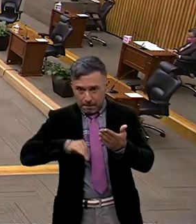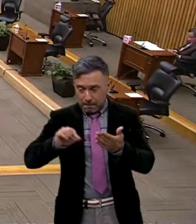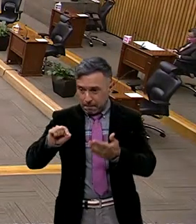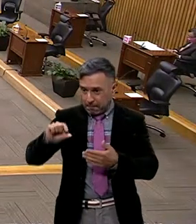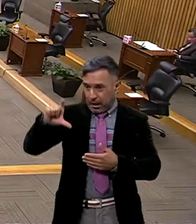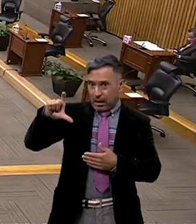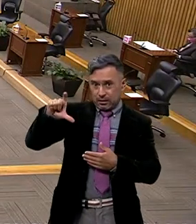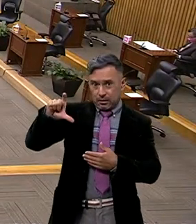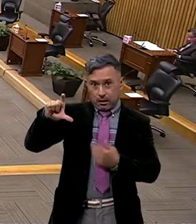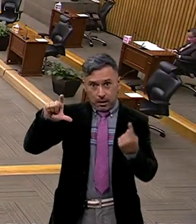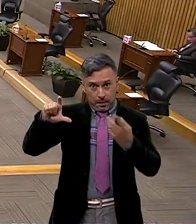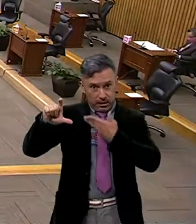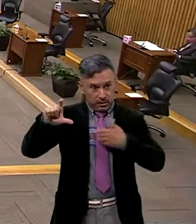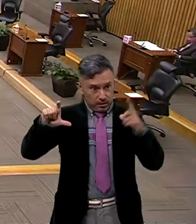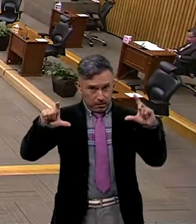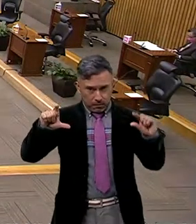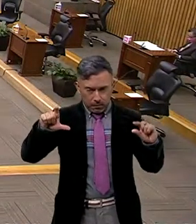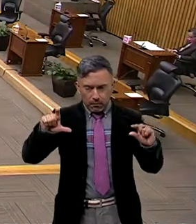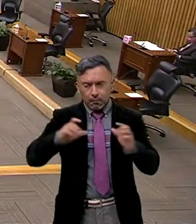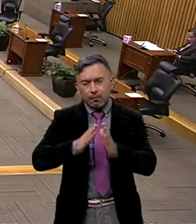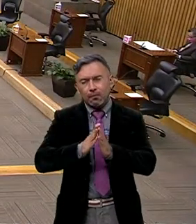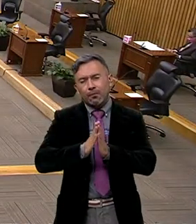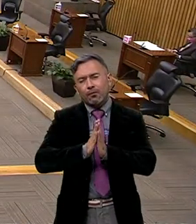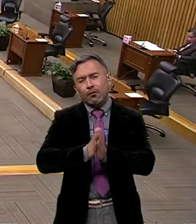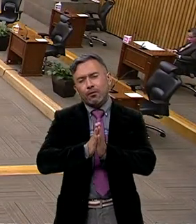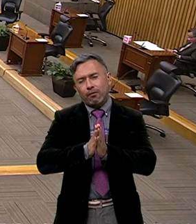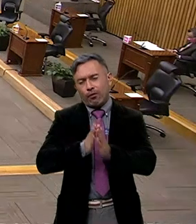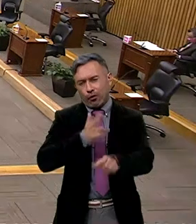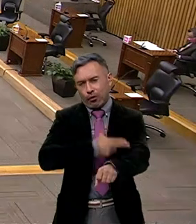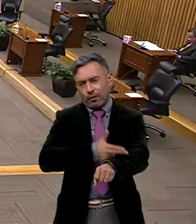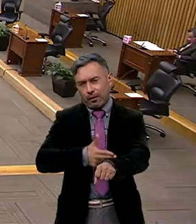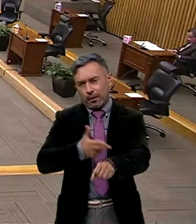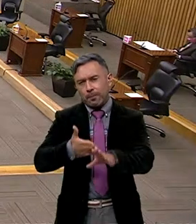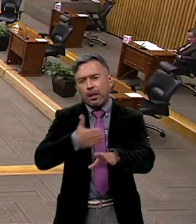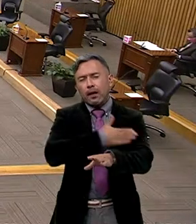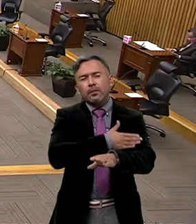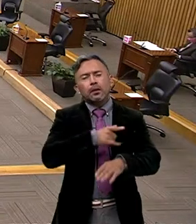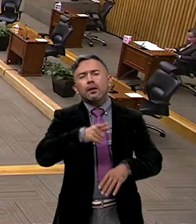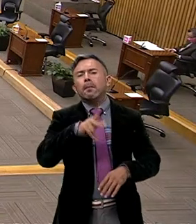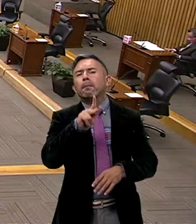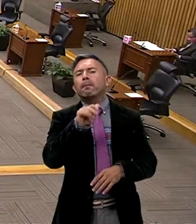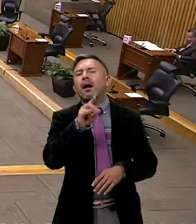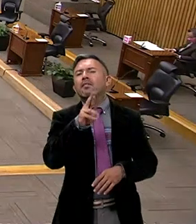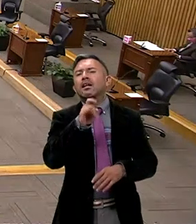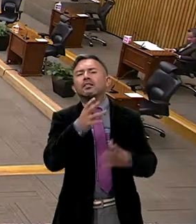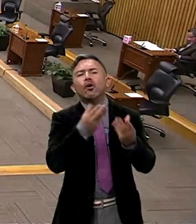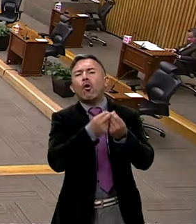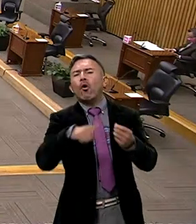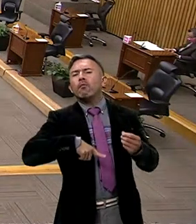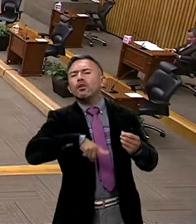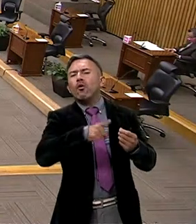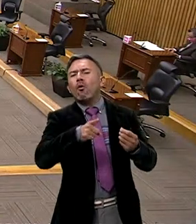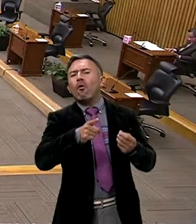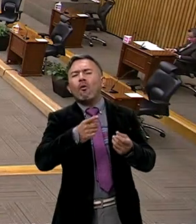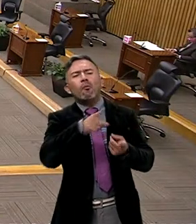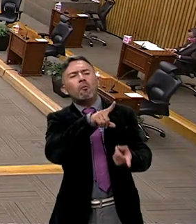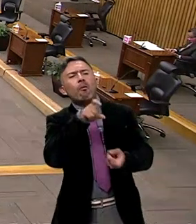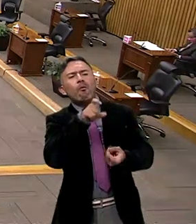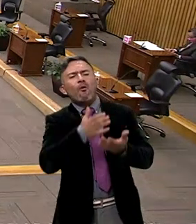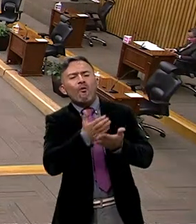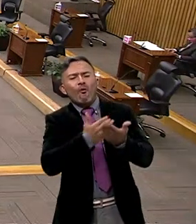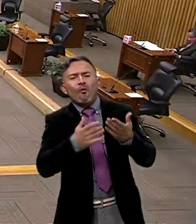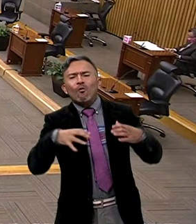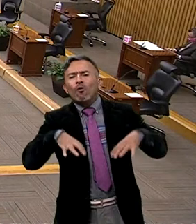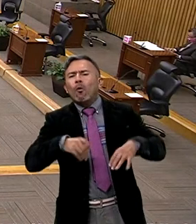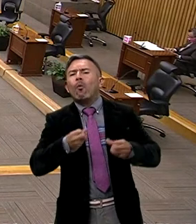o sea cuánto se acumuló en el gobierno de padres porque se fue a la cárcel en qué papel jugaba